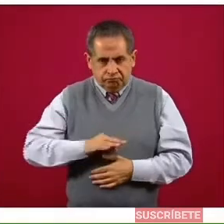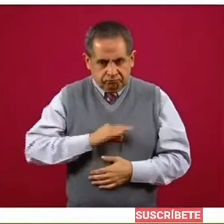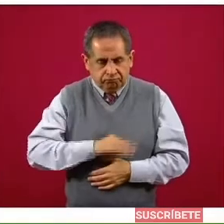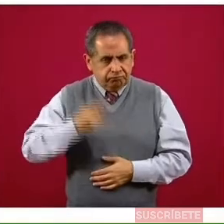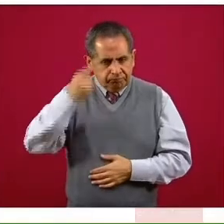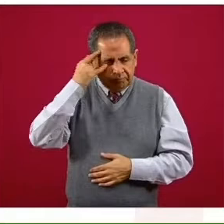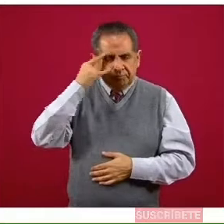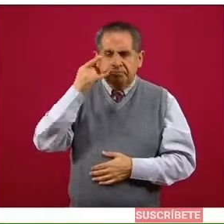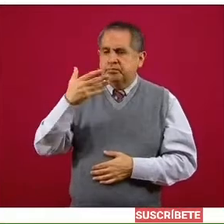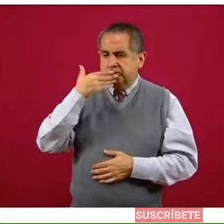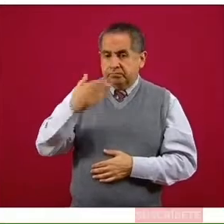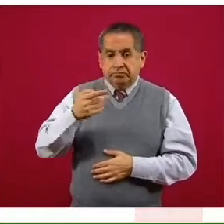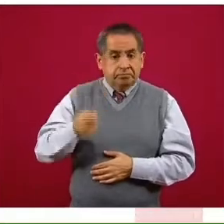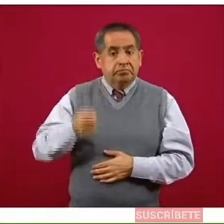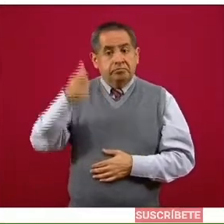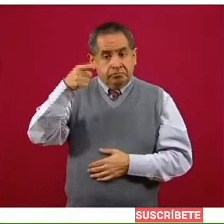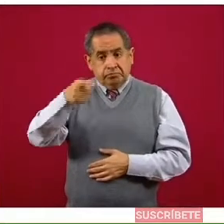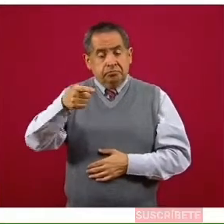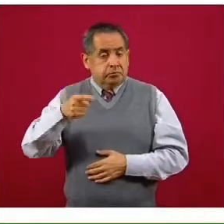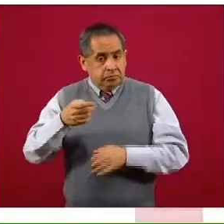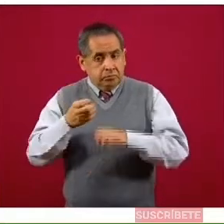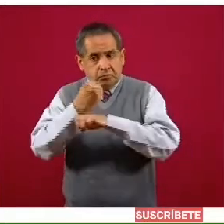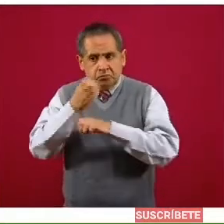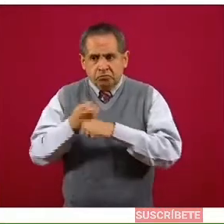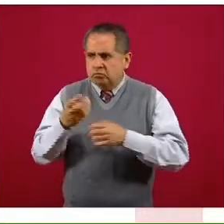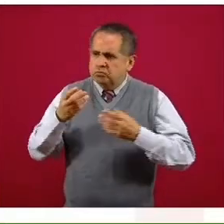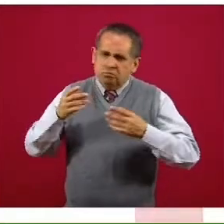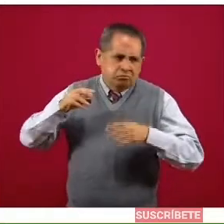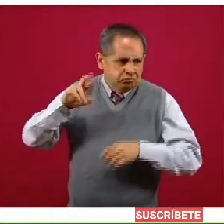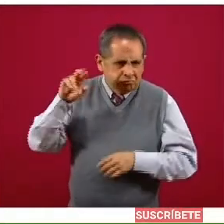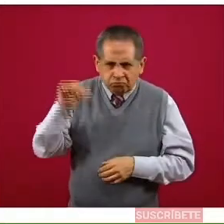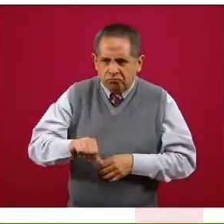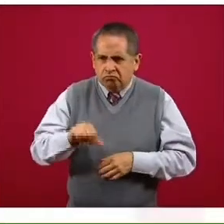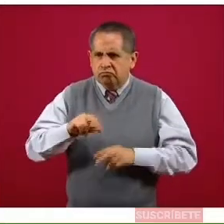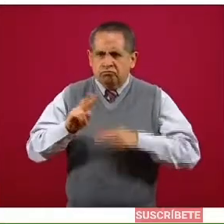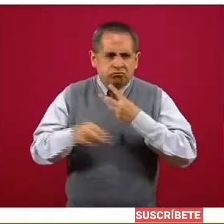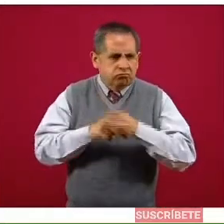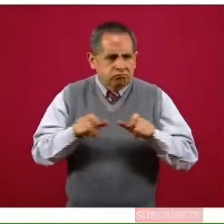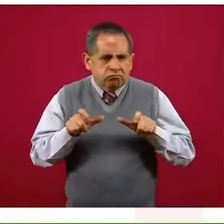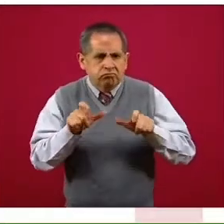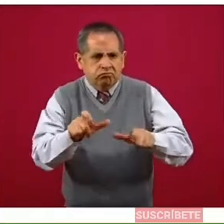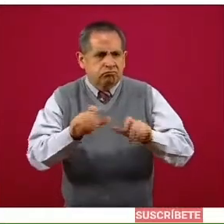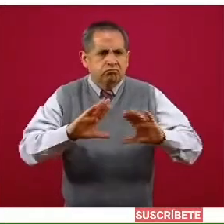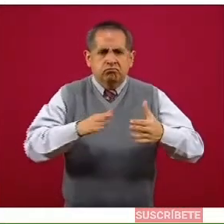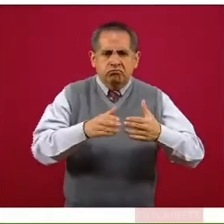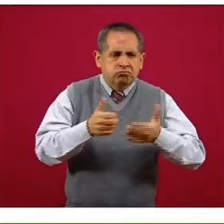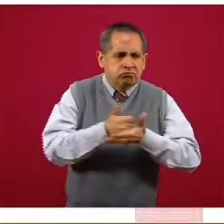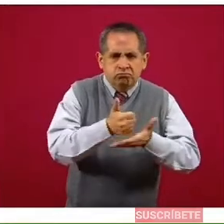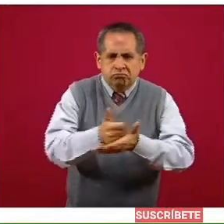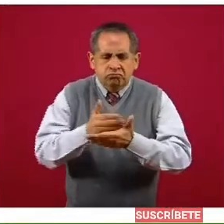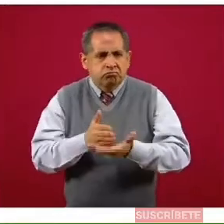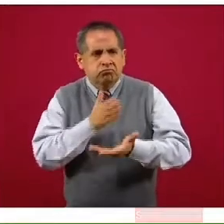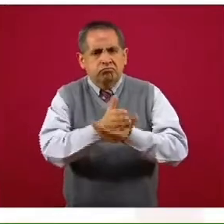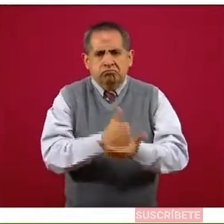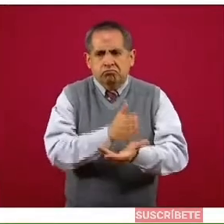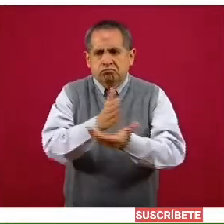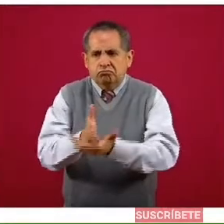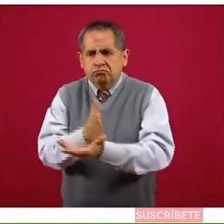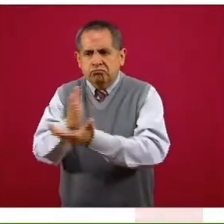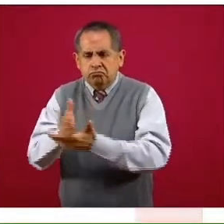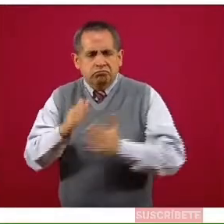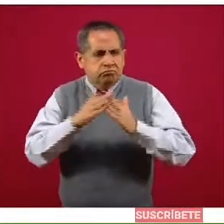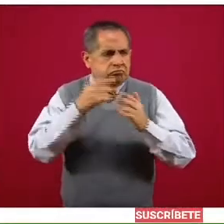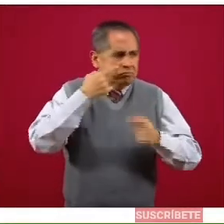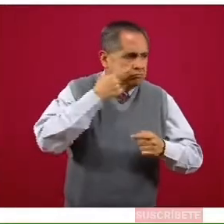Campeche porque fue de los primeros estados que activó estas brigadas comunitarias que están yendo casa por casa